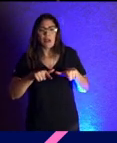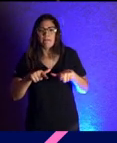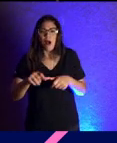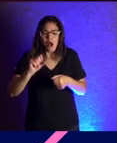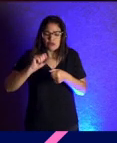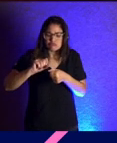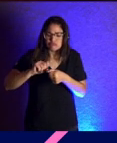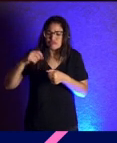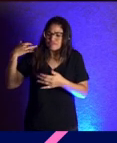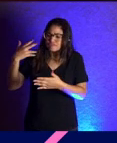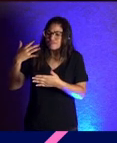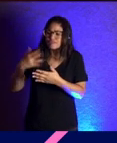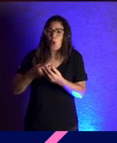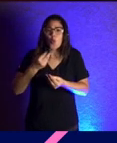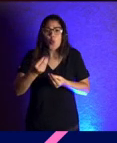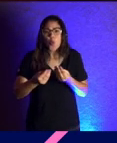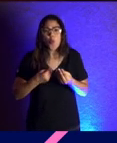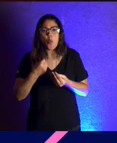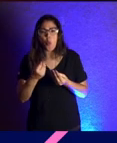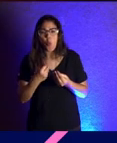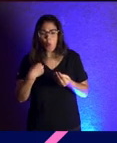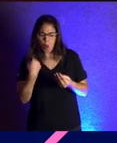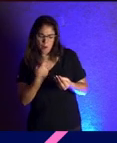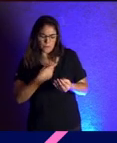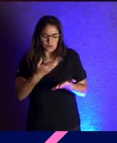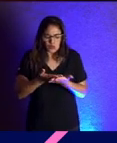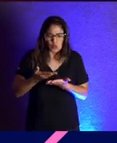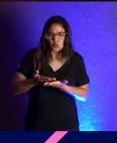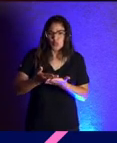ayudar a que esto se pueda presentar